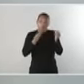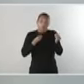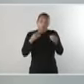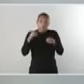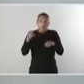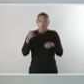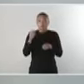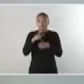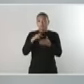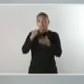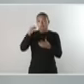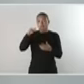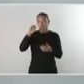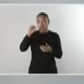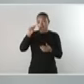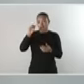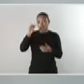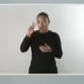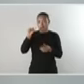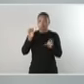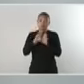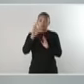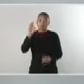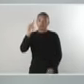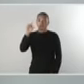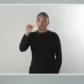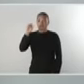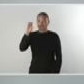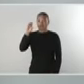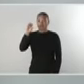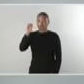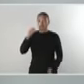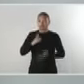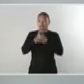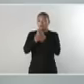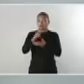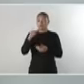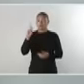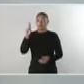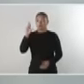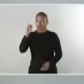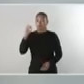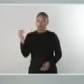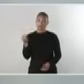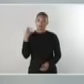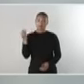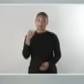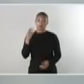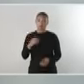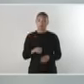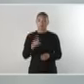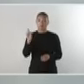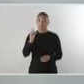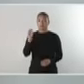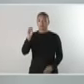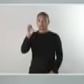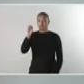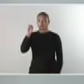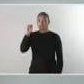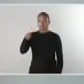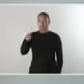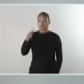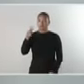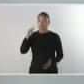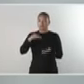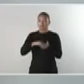Francisco Cabeza de Vaca en el congreso apoyando al pri Y te voy a decir una en especial la sesión extraordinaria del dos de junio